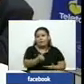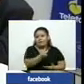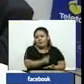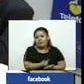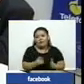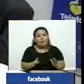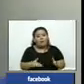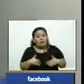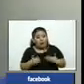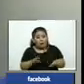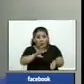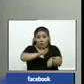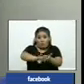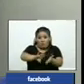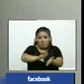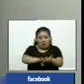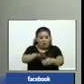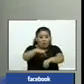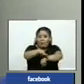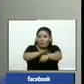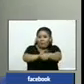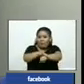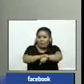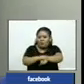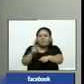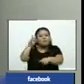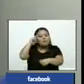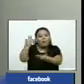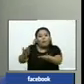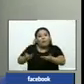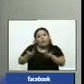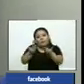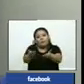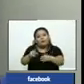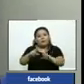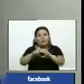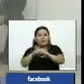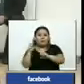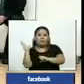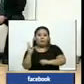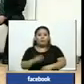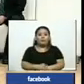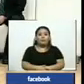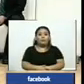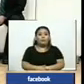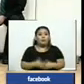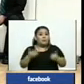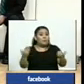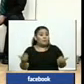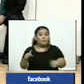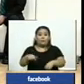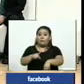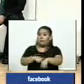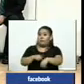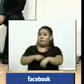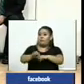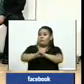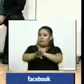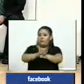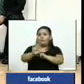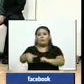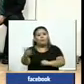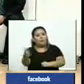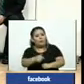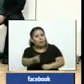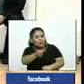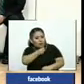pulseras y al comprarlas están contribuyendo con la Teletón. Es momento de que vayamos a una pausa comercial y regresamos